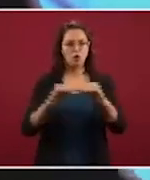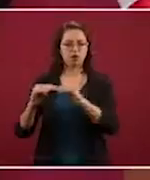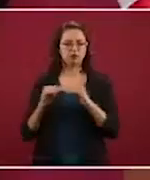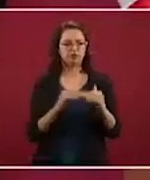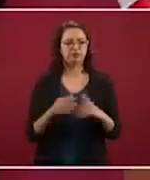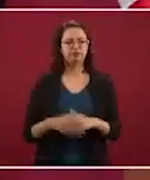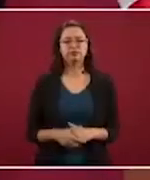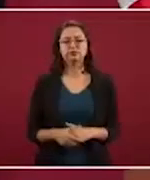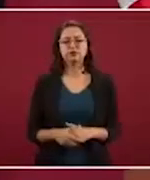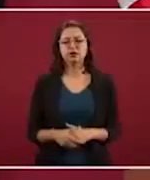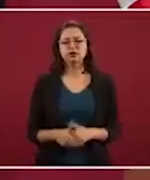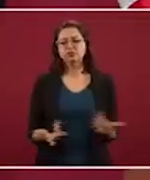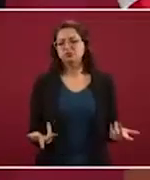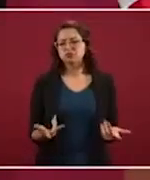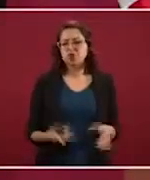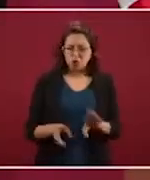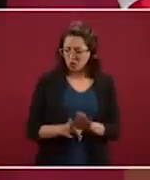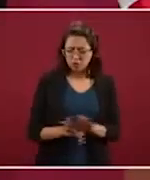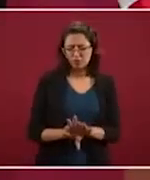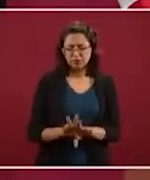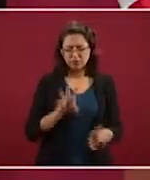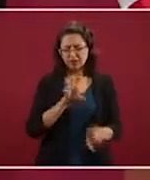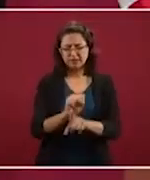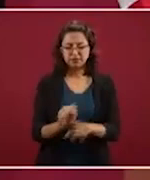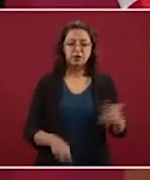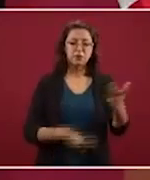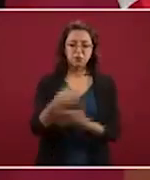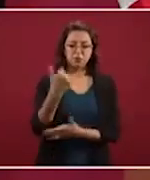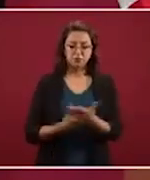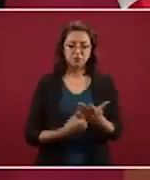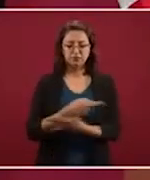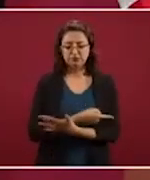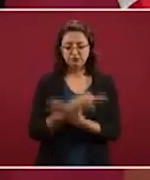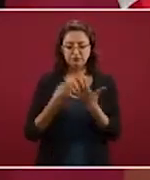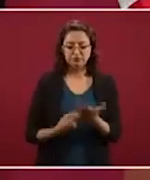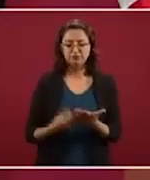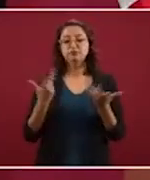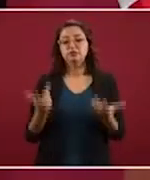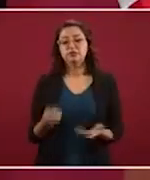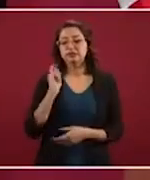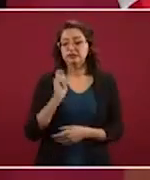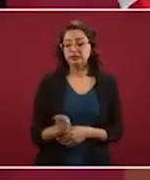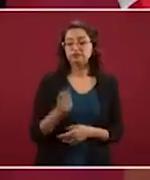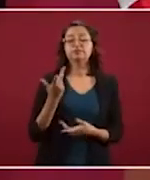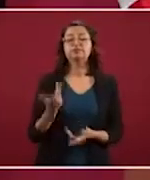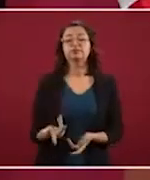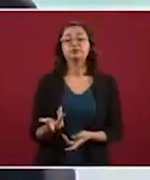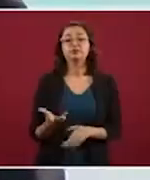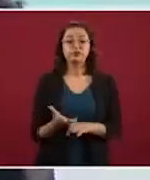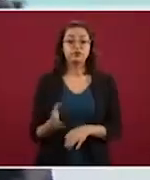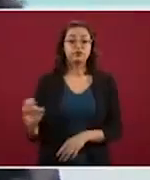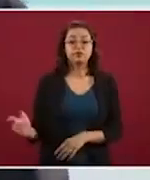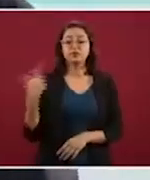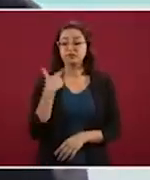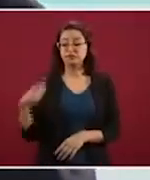se han desarrollado los siguientes proyectos. Contra la deliberada política de abandonar el mantenimiento que se